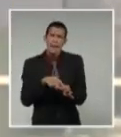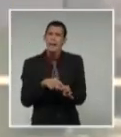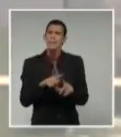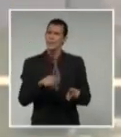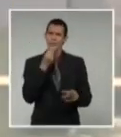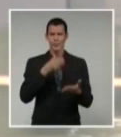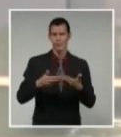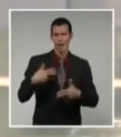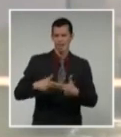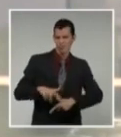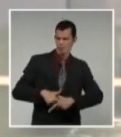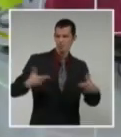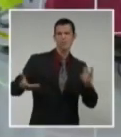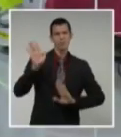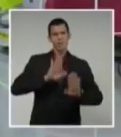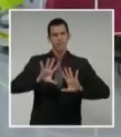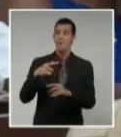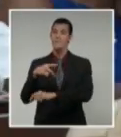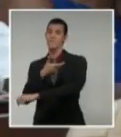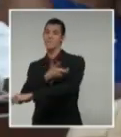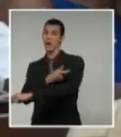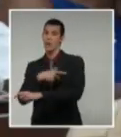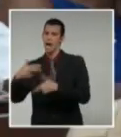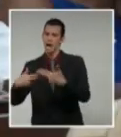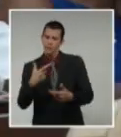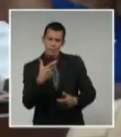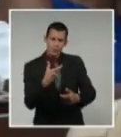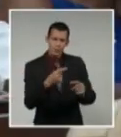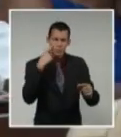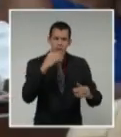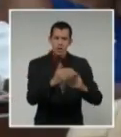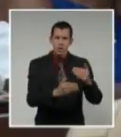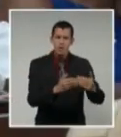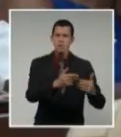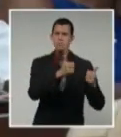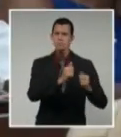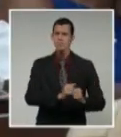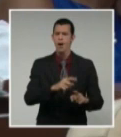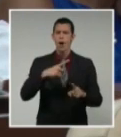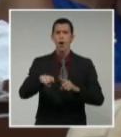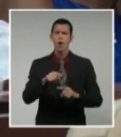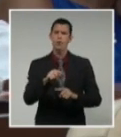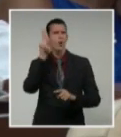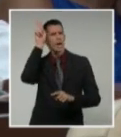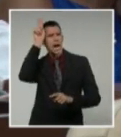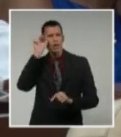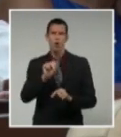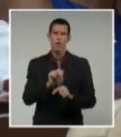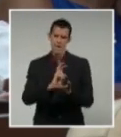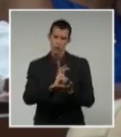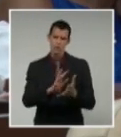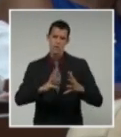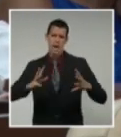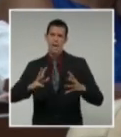esta misma manera estoy completamente seguro que estos pueblos van a poder contar con soberana 01 está ahora